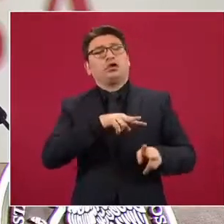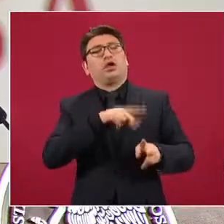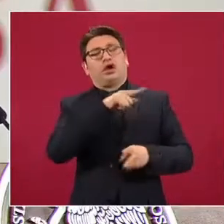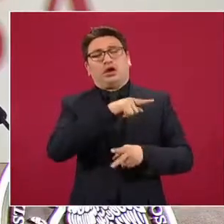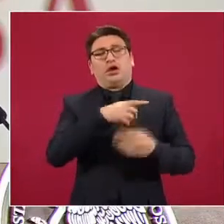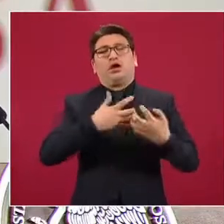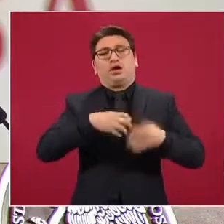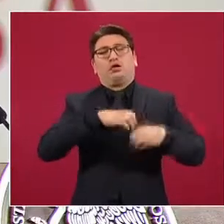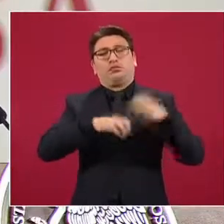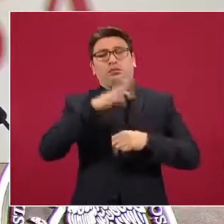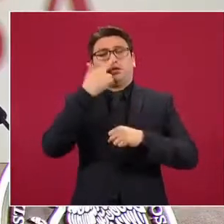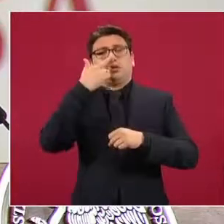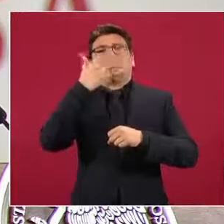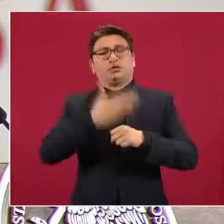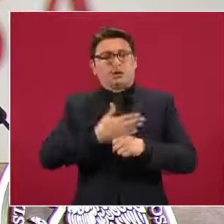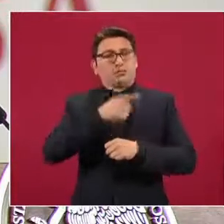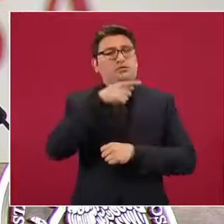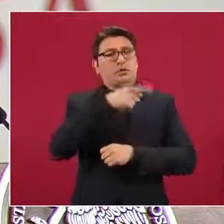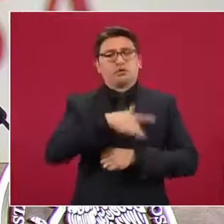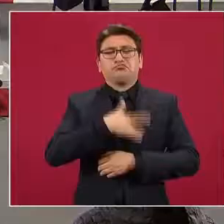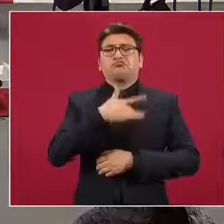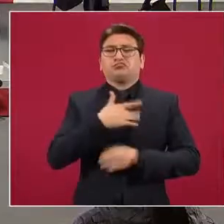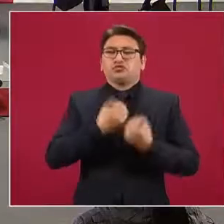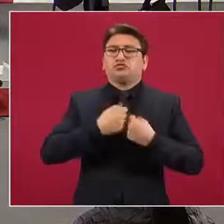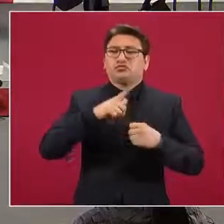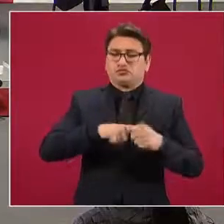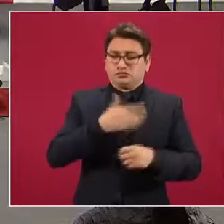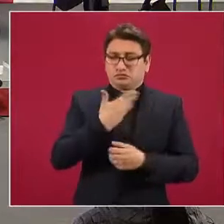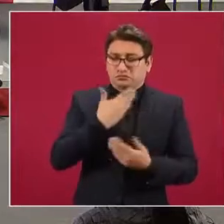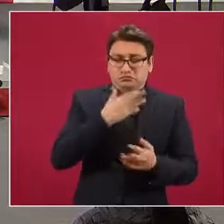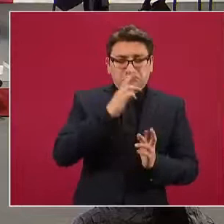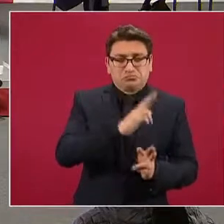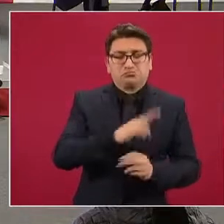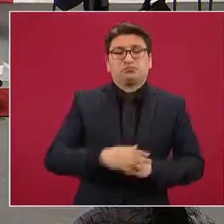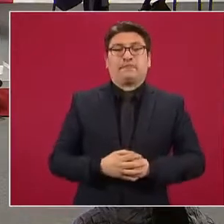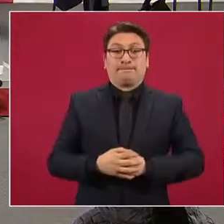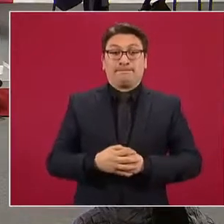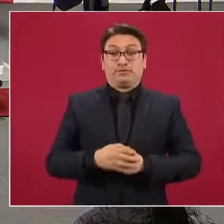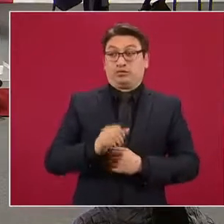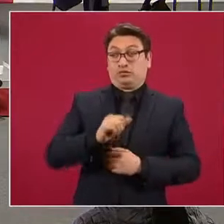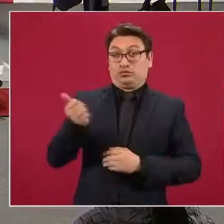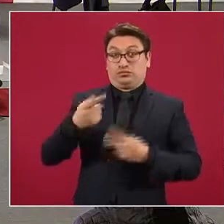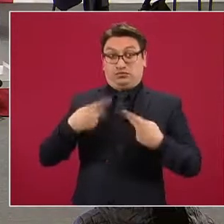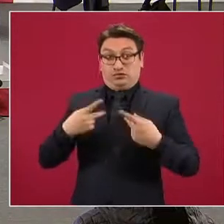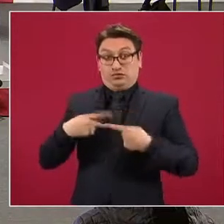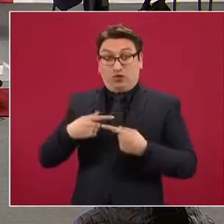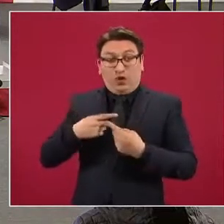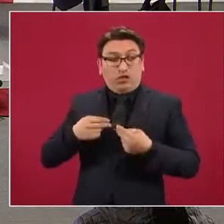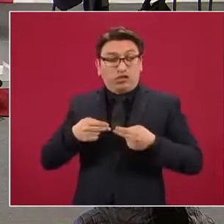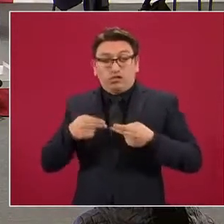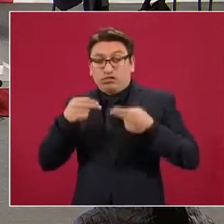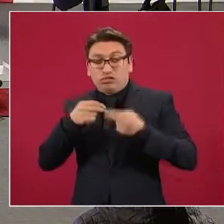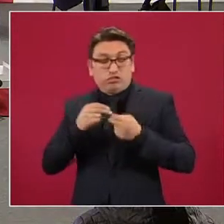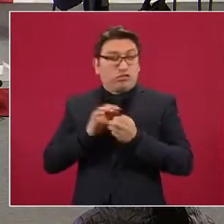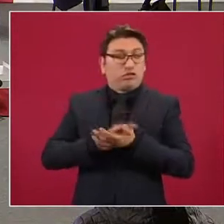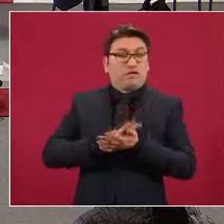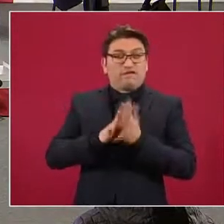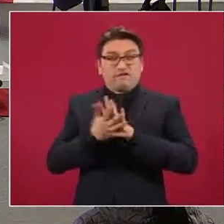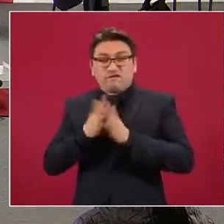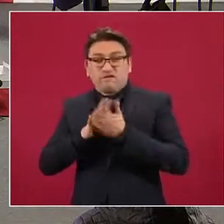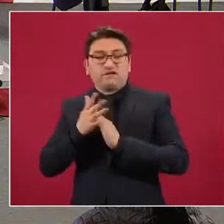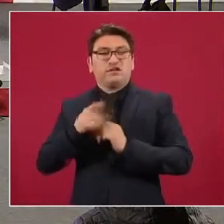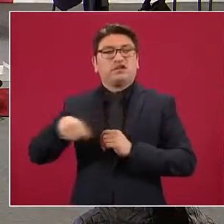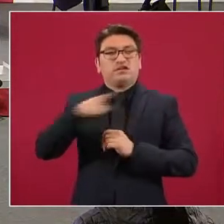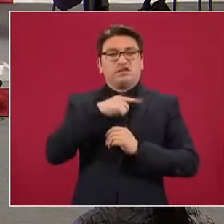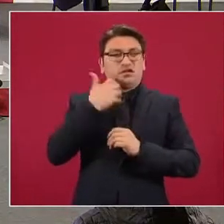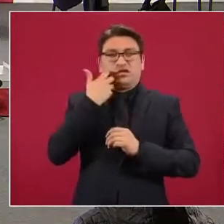empresario responsable con sentido social. Por el contrario, quien pretende hacer negocios mediante el tráfico de